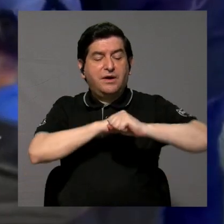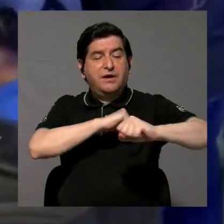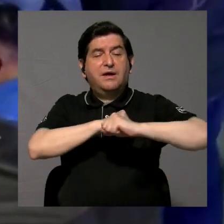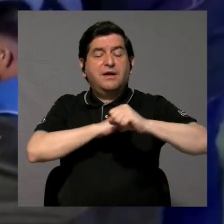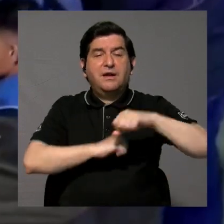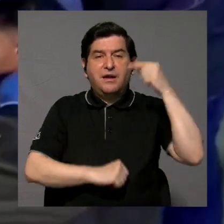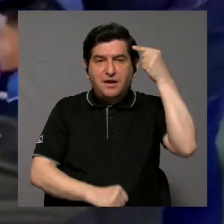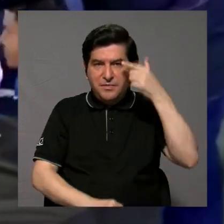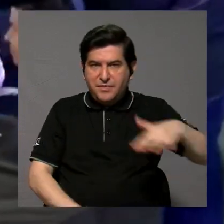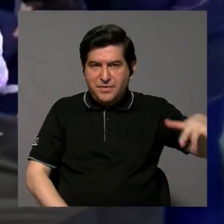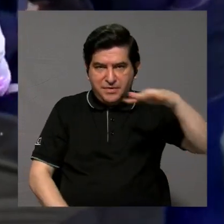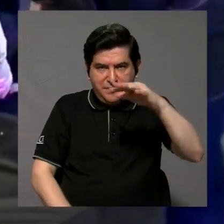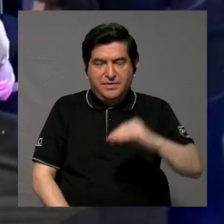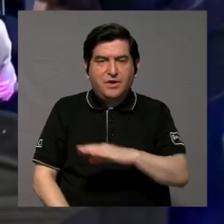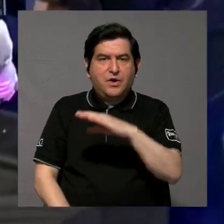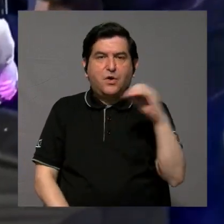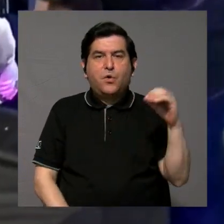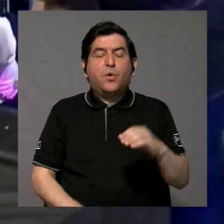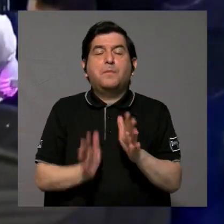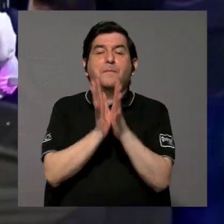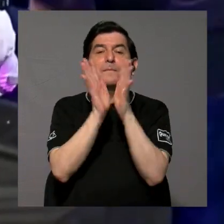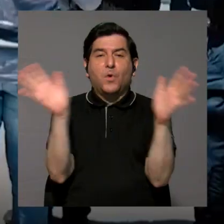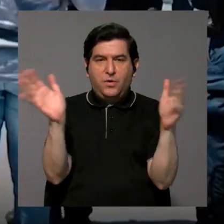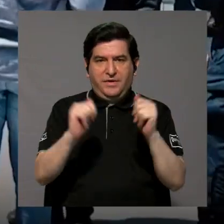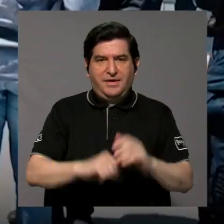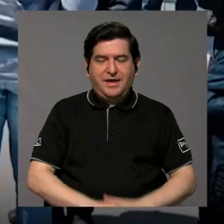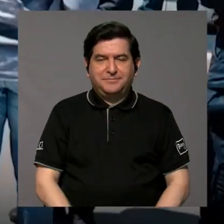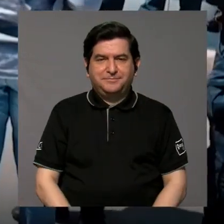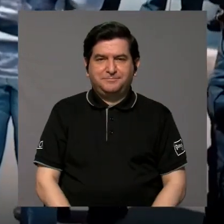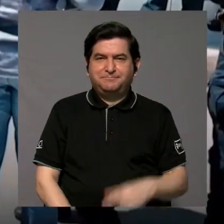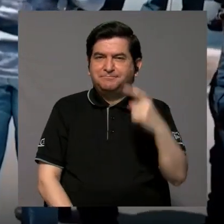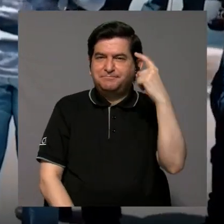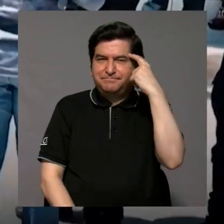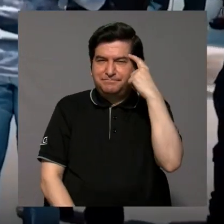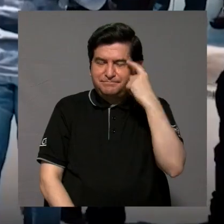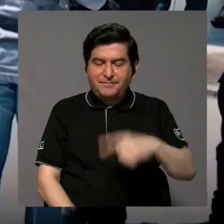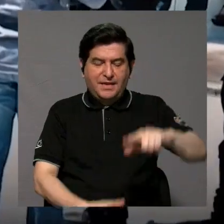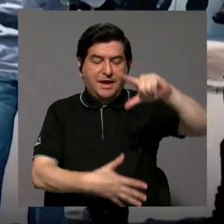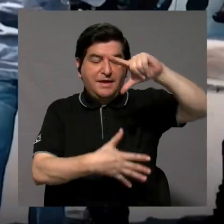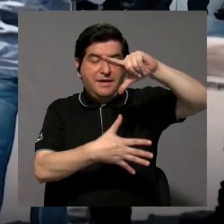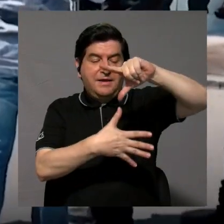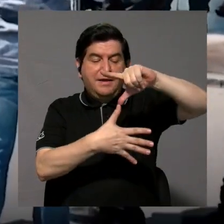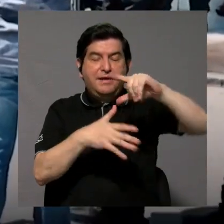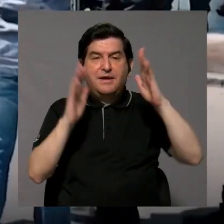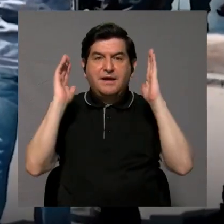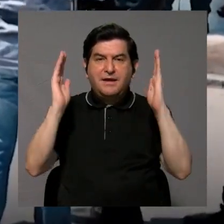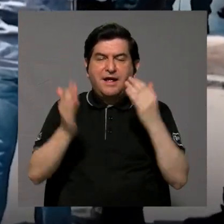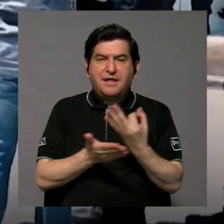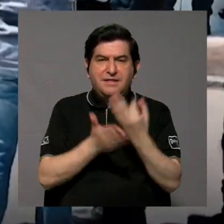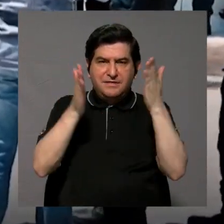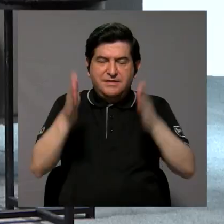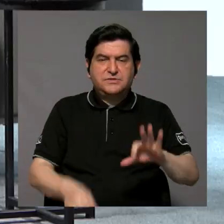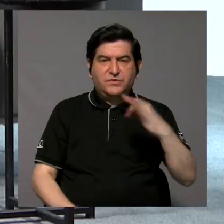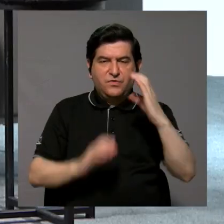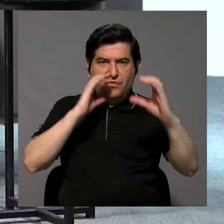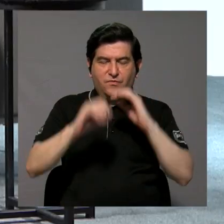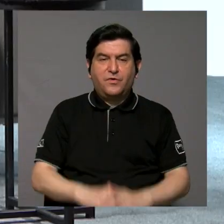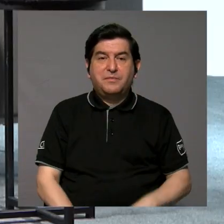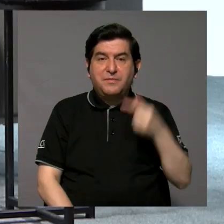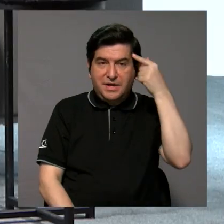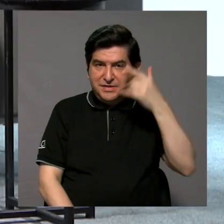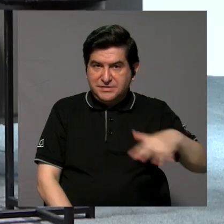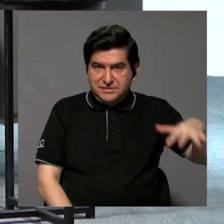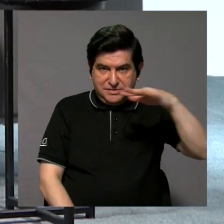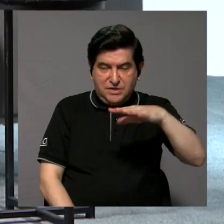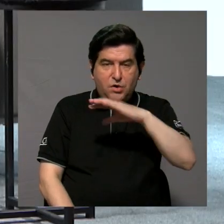publicitaria estatal o la pauta publicitaria pública. Tener en consideración que en América Latina los grandes financistas de los medios de comunicación son o el